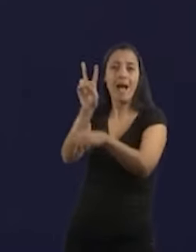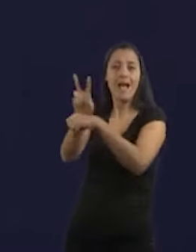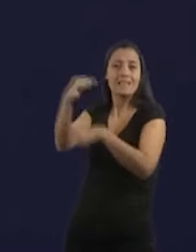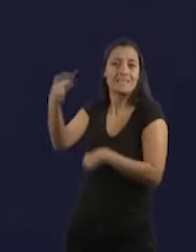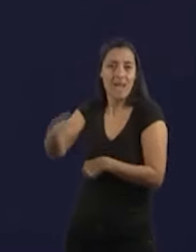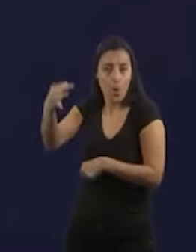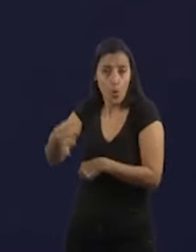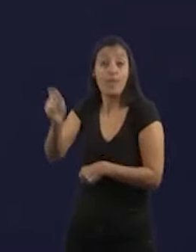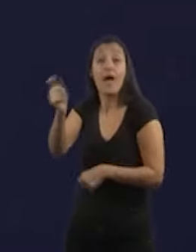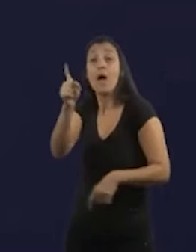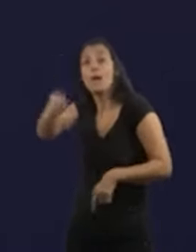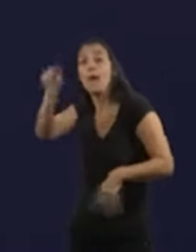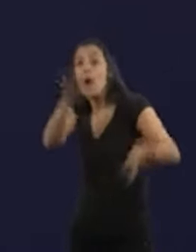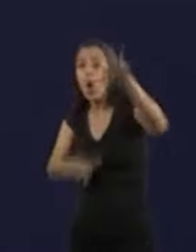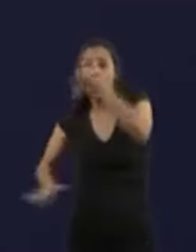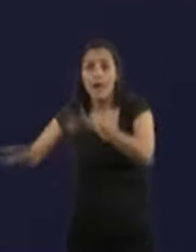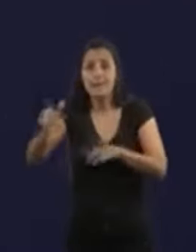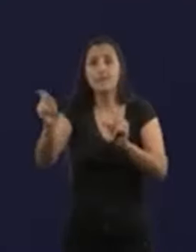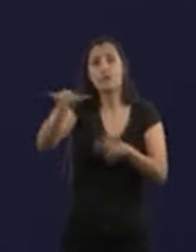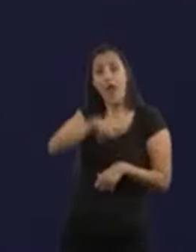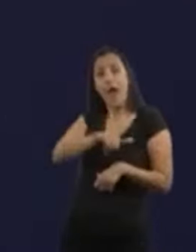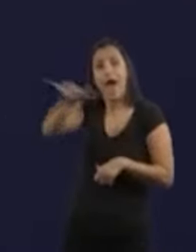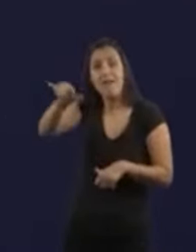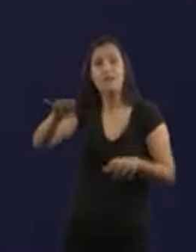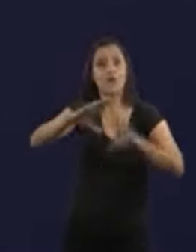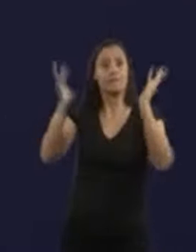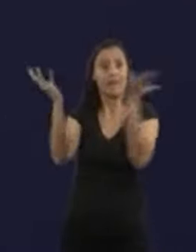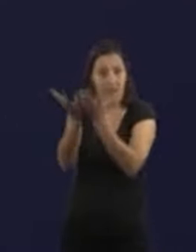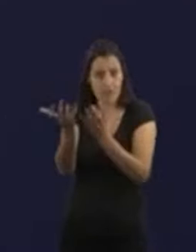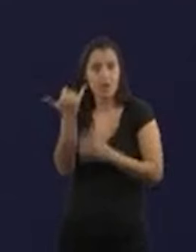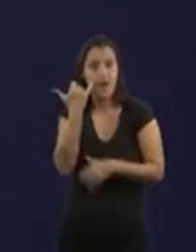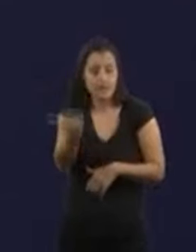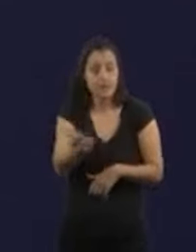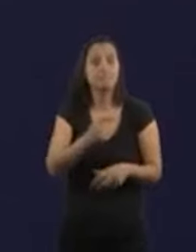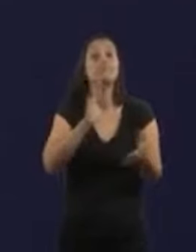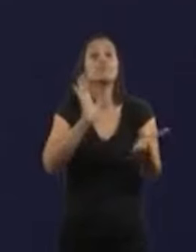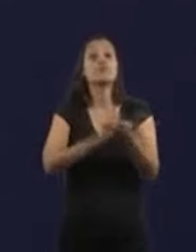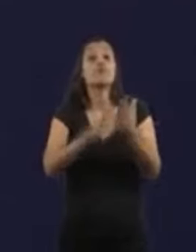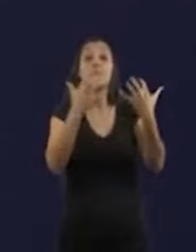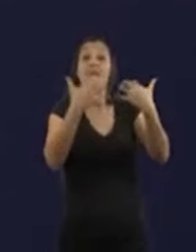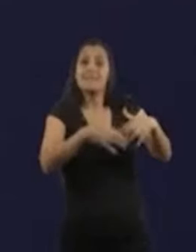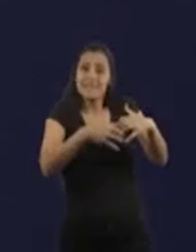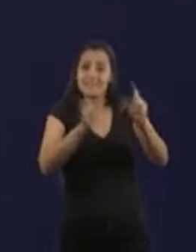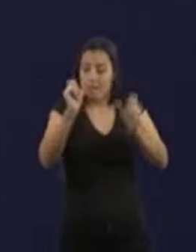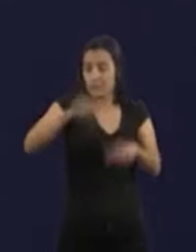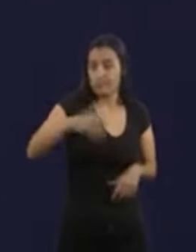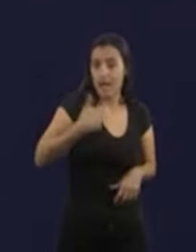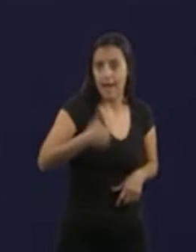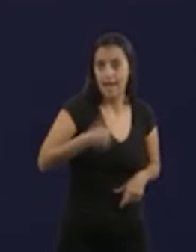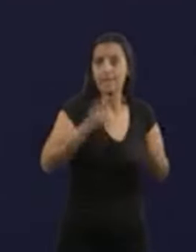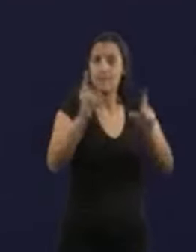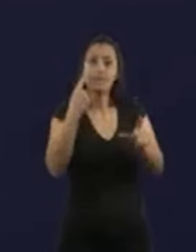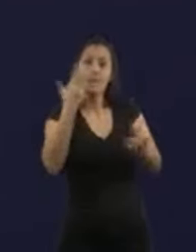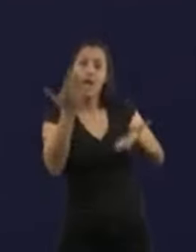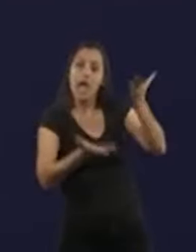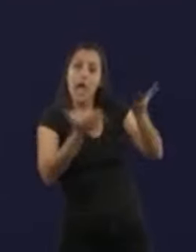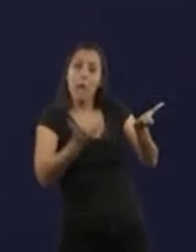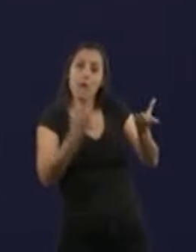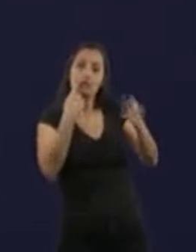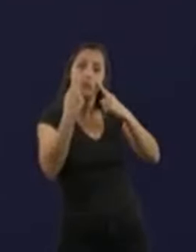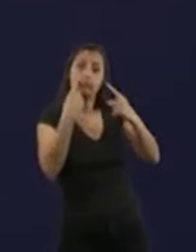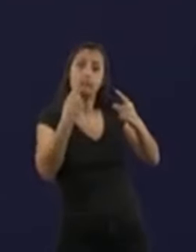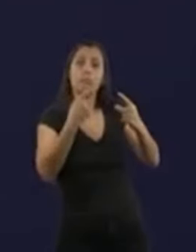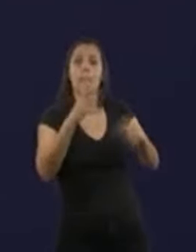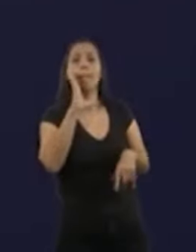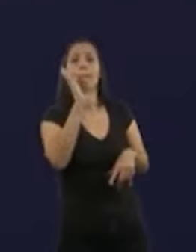por la Organización de Aviación Civil Internacional sobre el sistema aeronáutico de nuestro país. La evaluación de esta auditoría